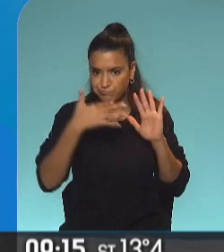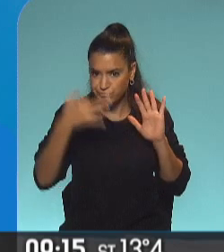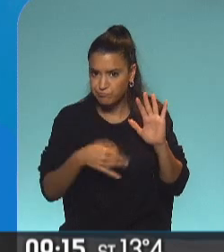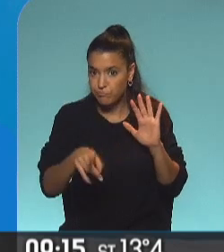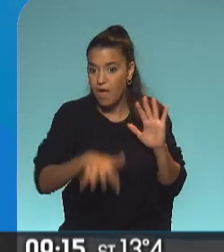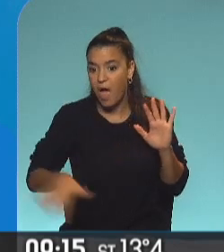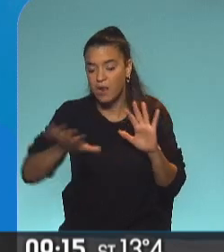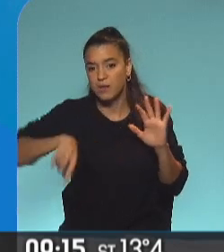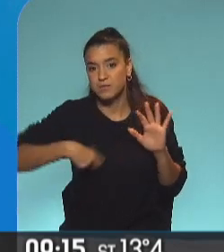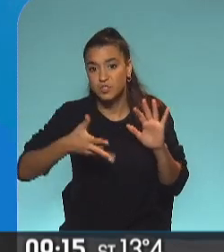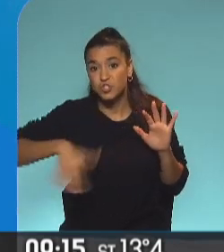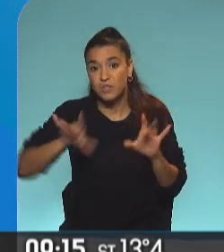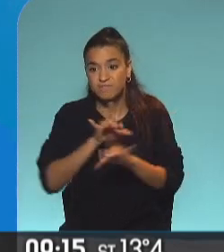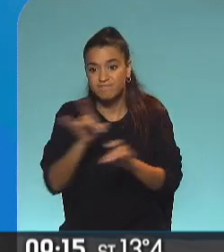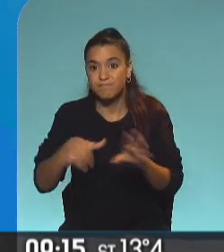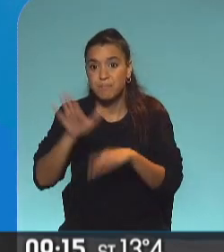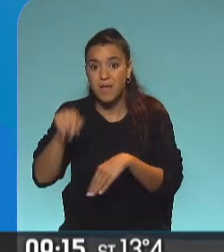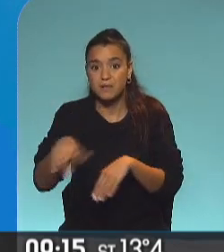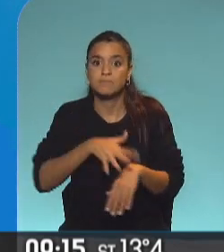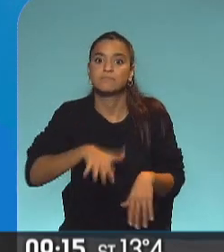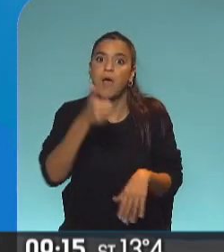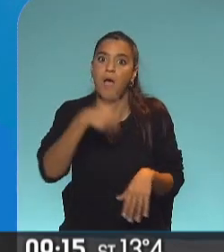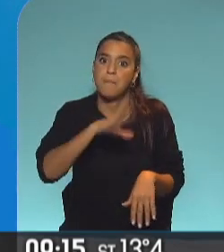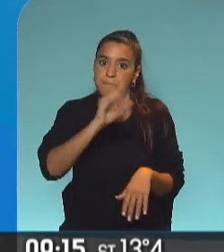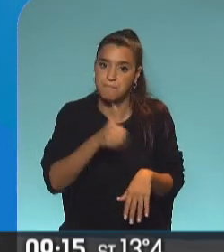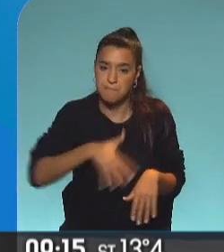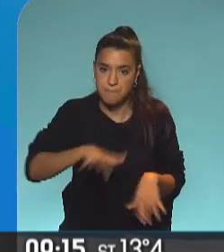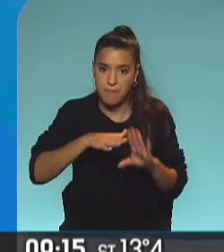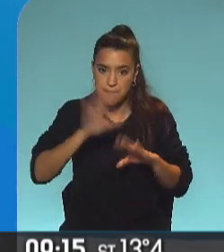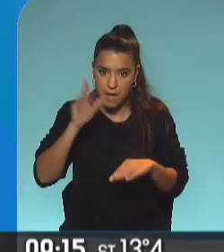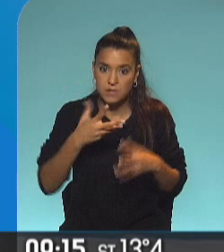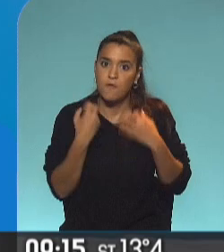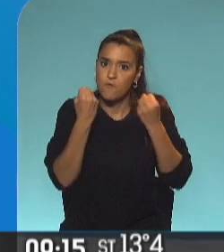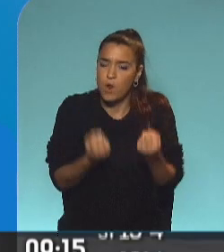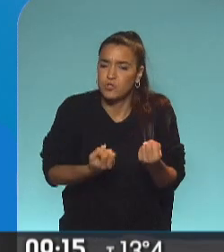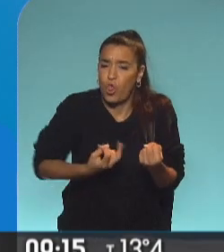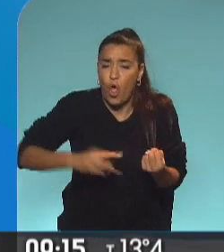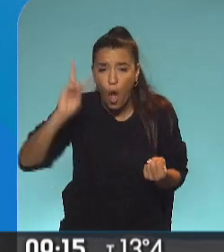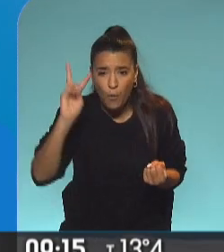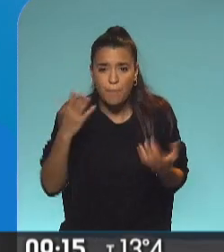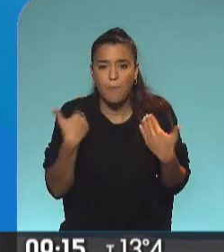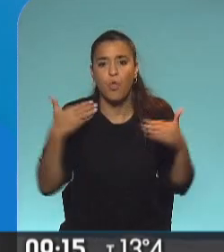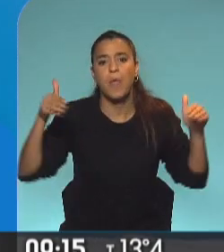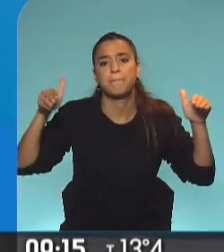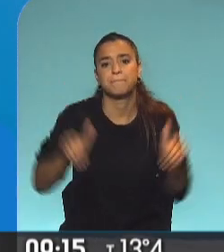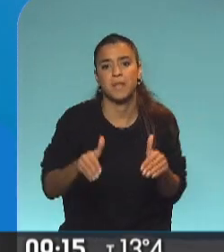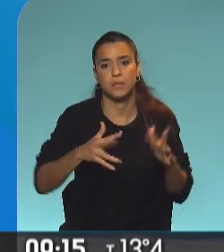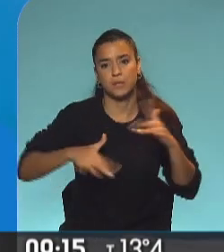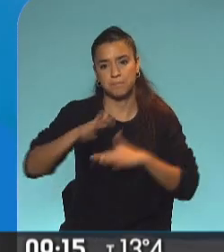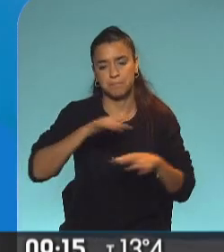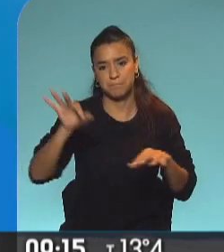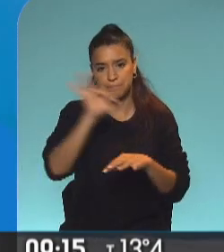donde hay transmisión comunitaria y sobre todo en la región metropolitana de Buenos Aires, redoblar los esfuerzos para poder minimizar la